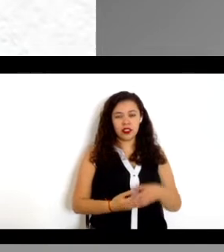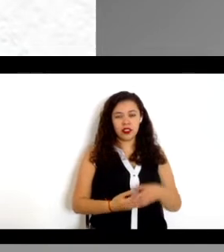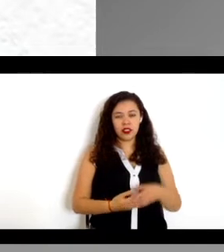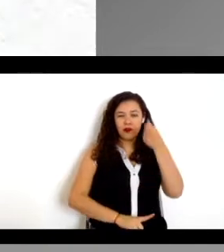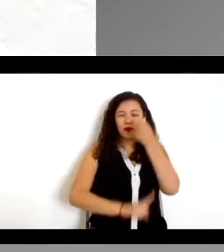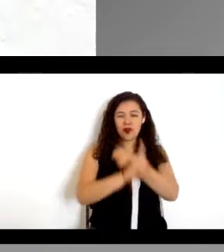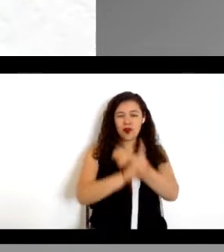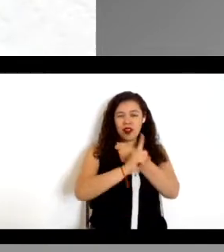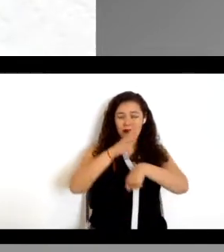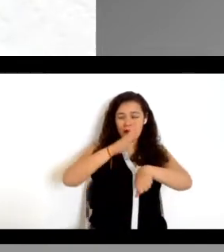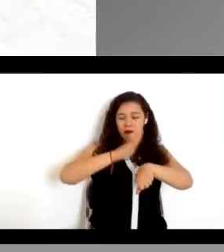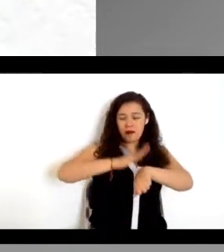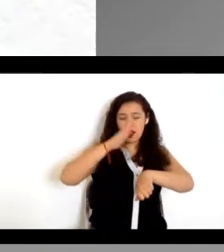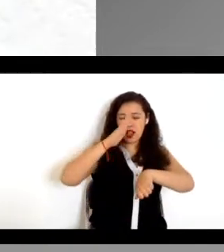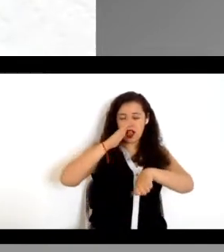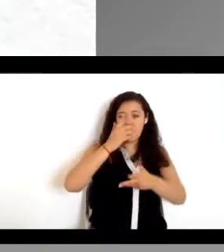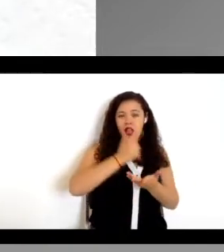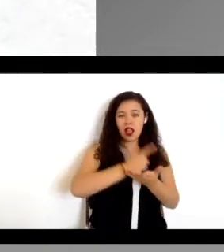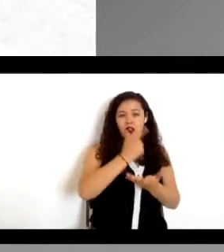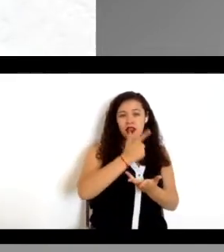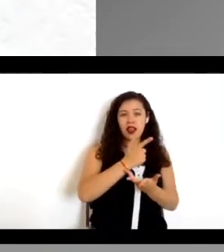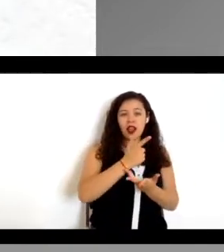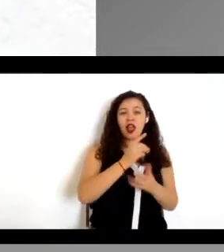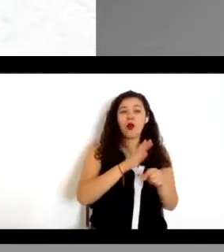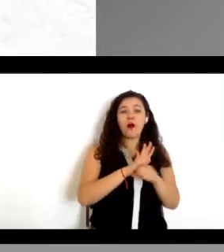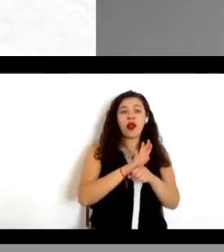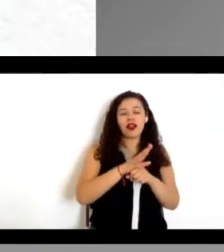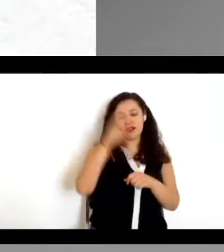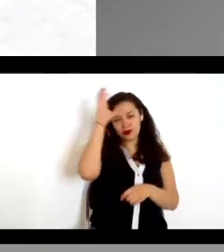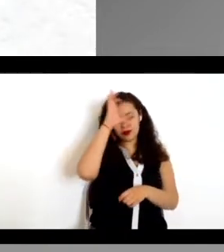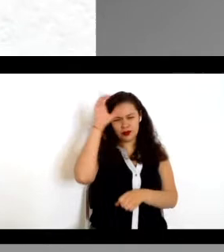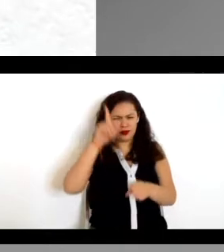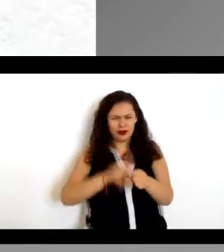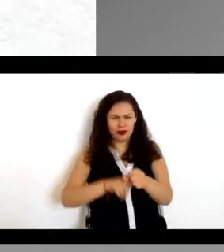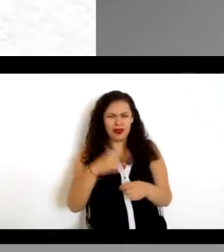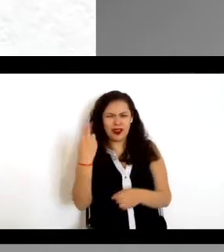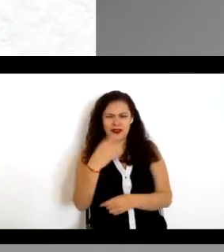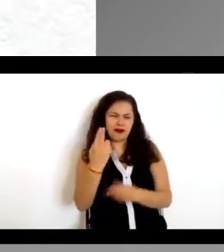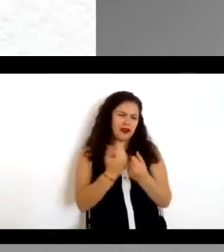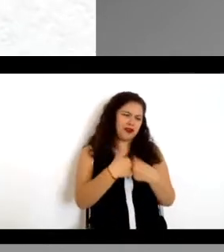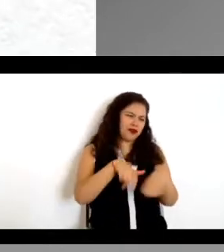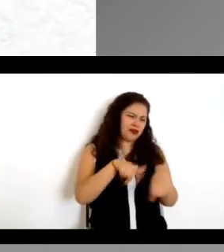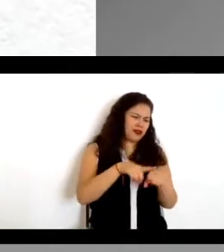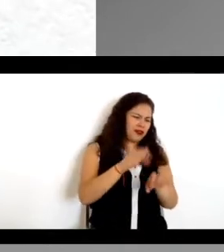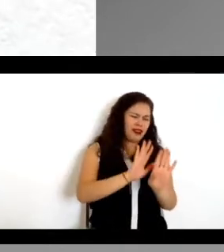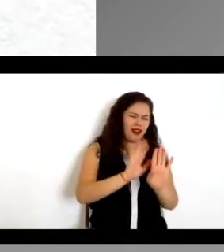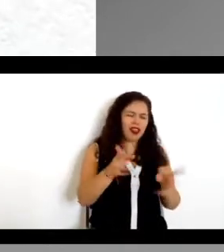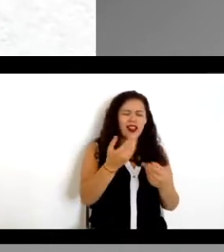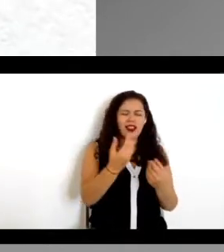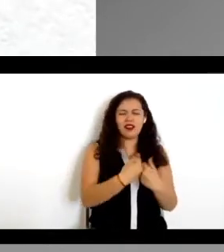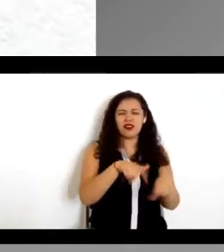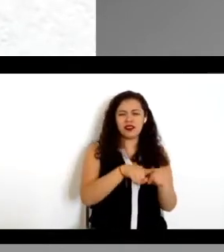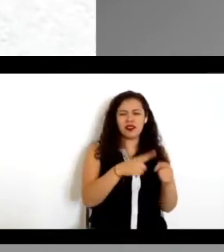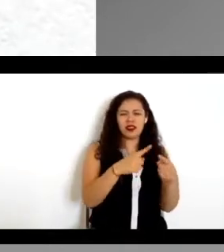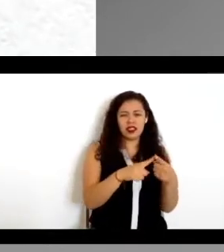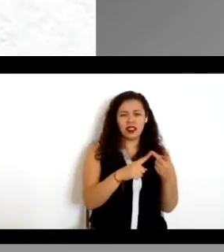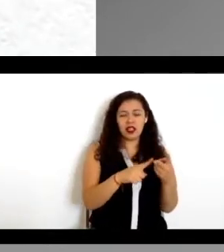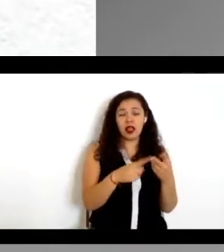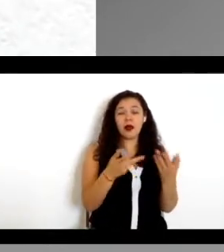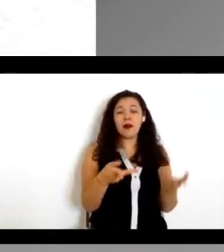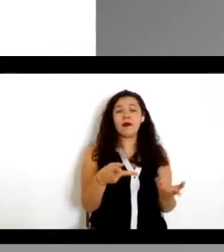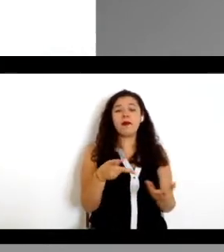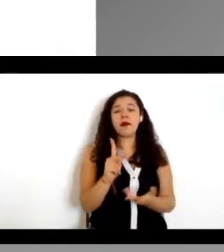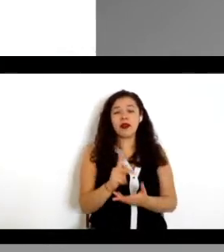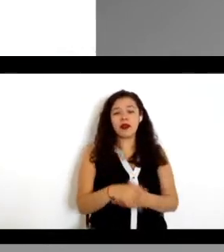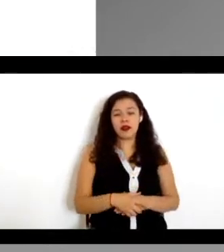fehaciente a nivel cultural. Puede llamársele de otro nombre, a nivel social o de otras maneras. El tema es que